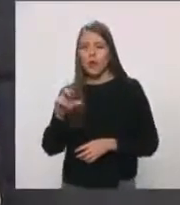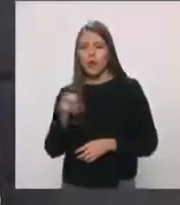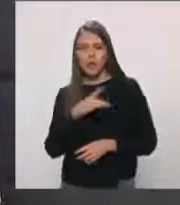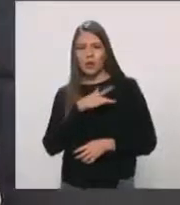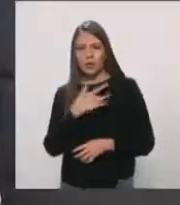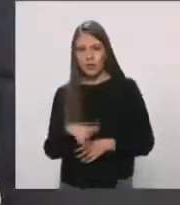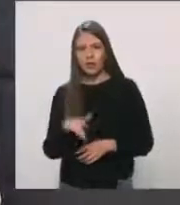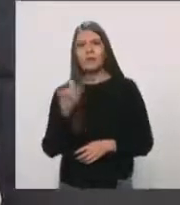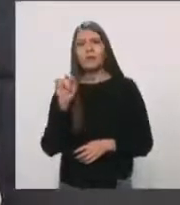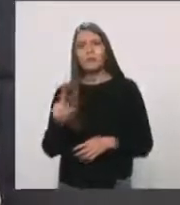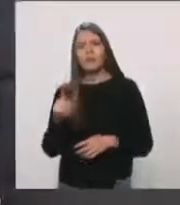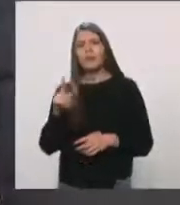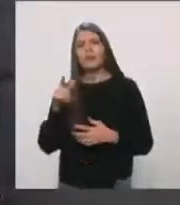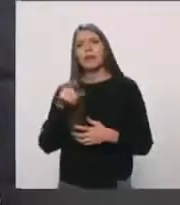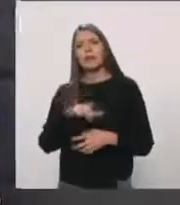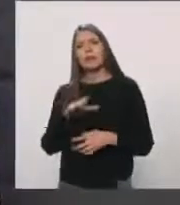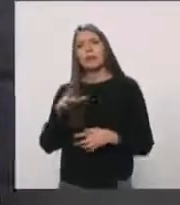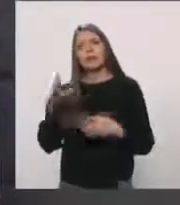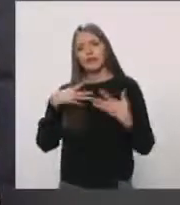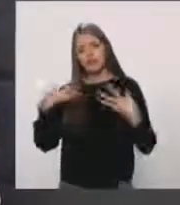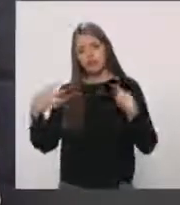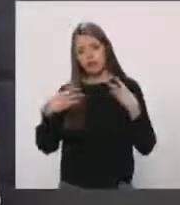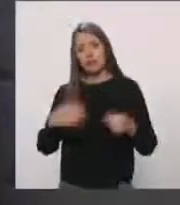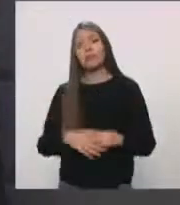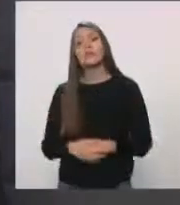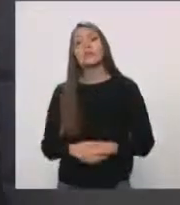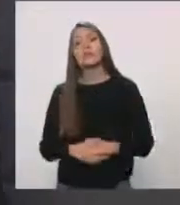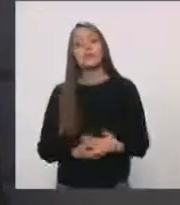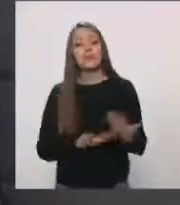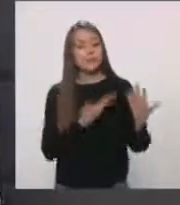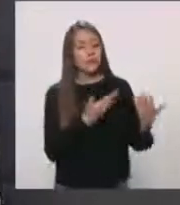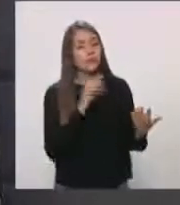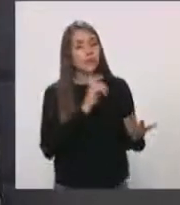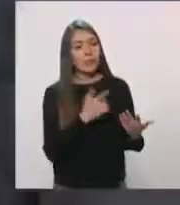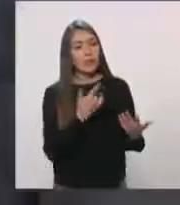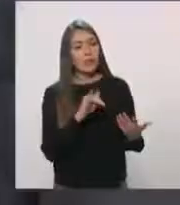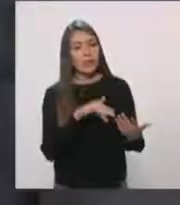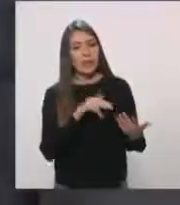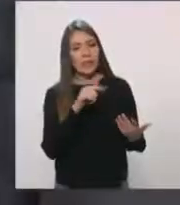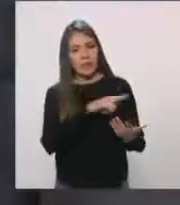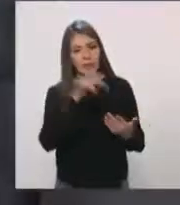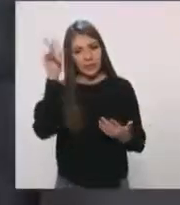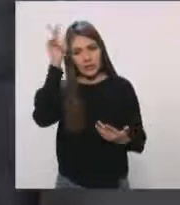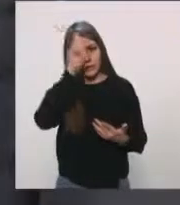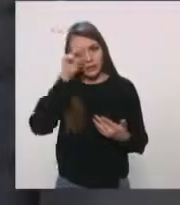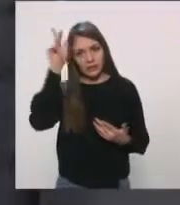medio de la pandemia. Y para ello vamos a platicar con Gina Tarditi. Ella es psicóloga,